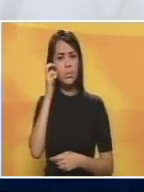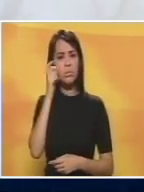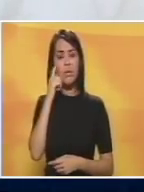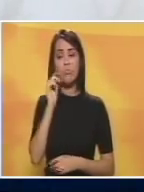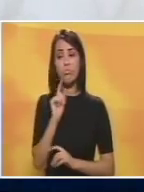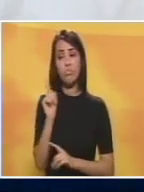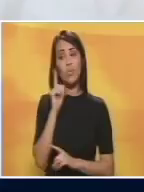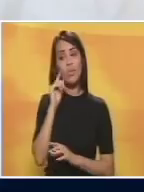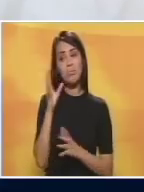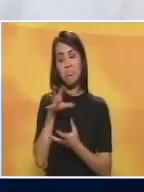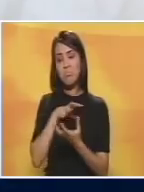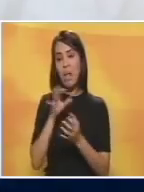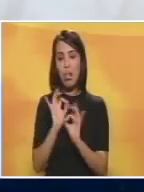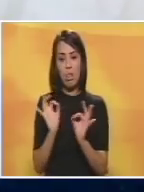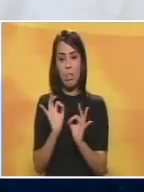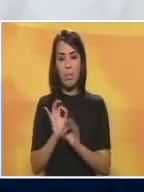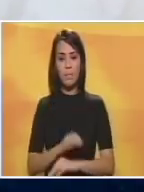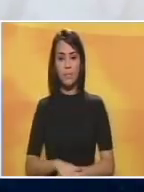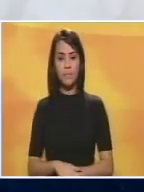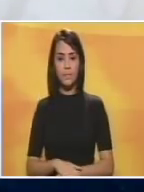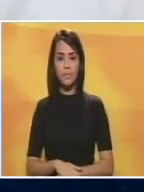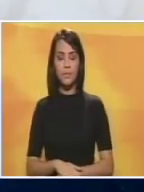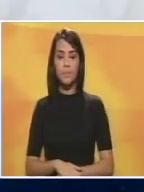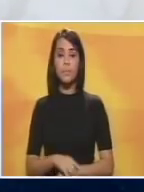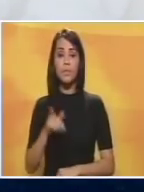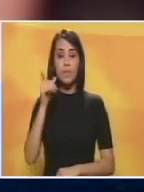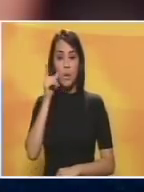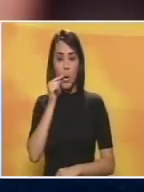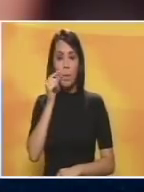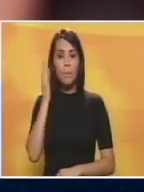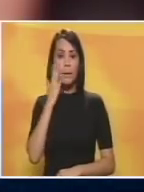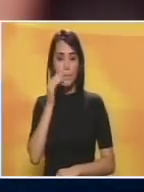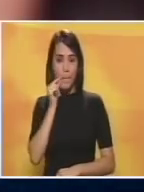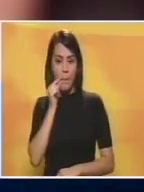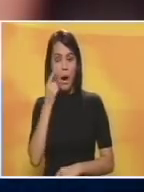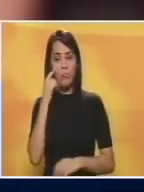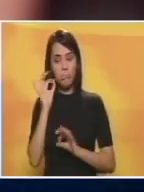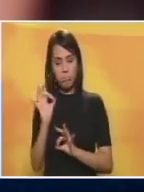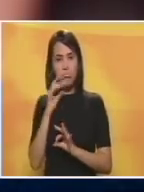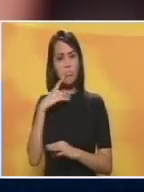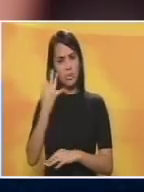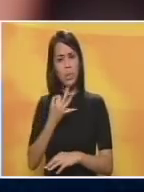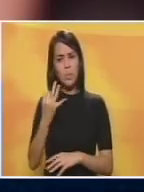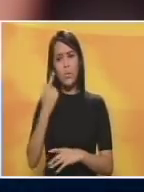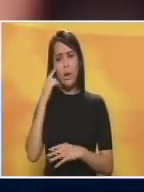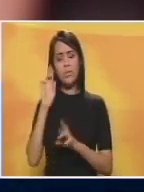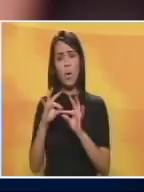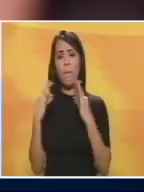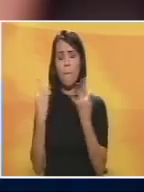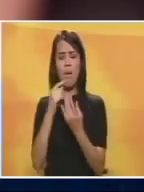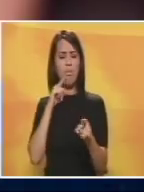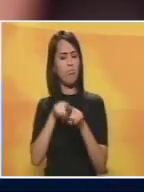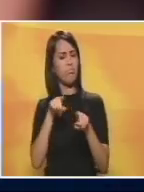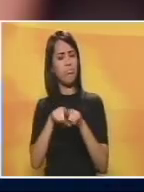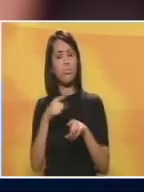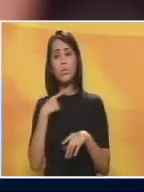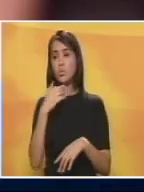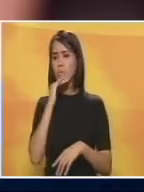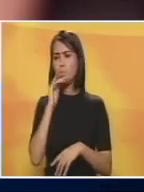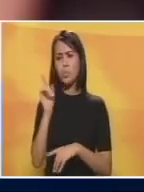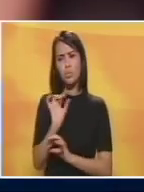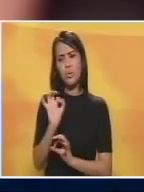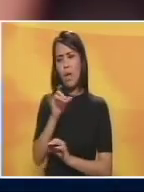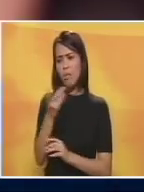no hubiese sucedido nada. Ahora, en retrospectiva, el señor admitió que la pareja tenía toda la razón para criticarlo. Expresó que no está enojado con